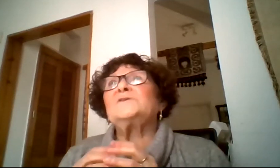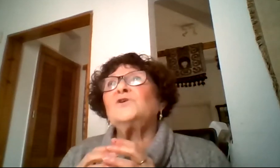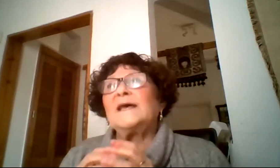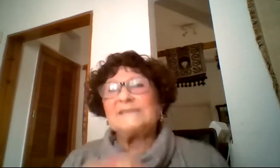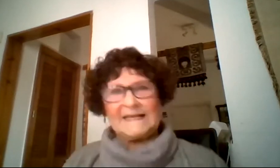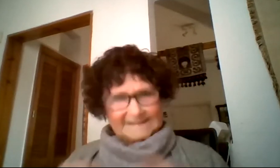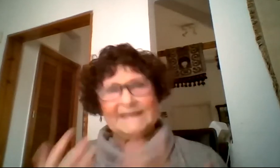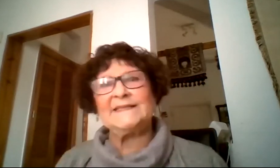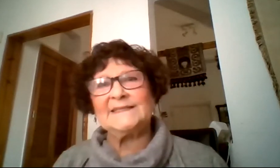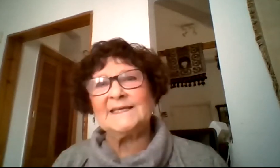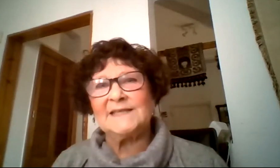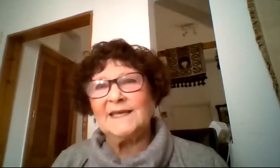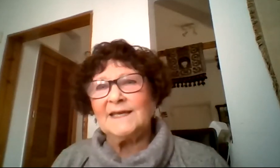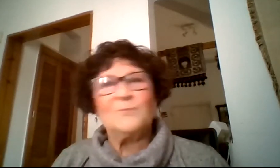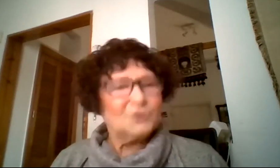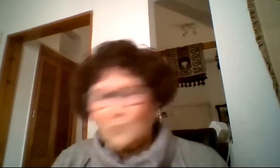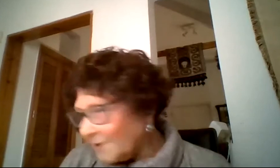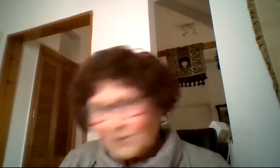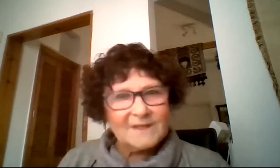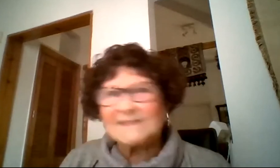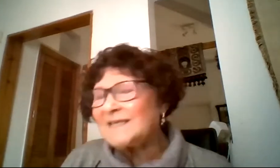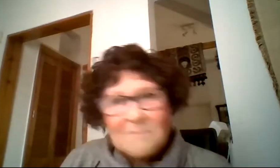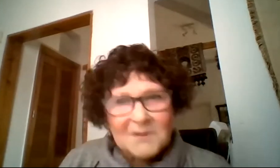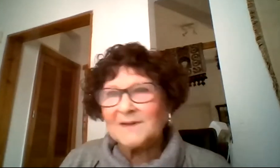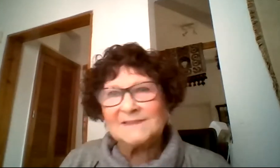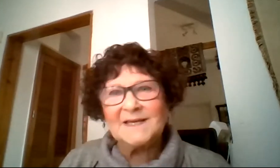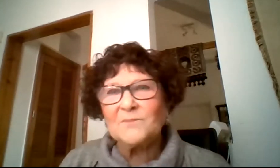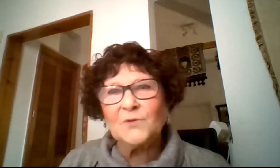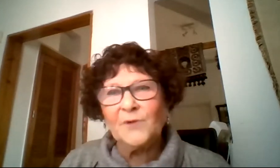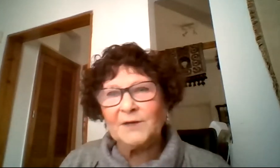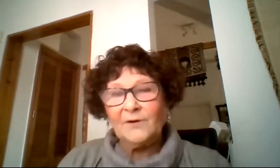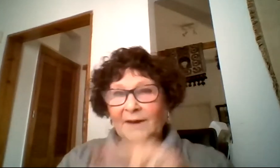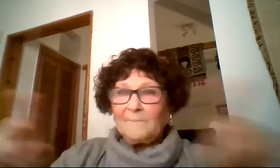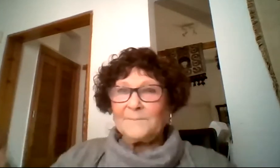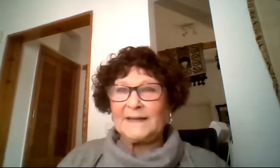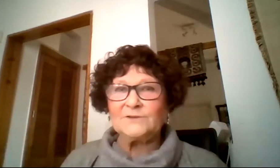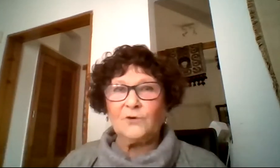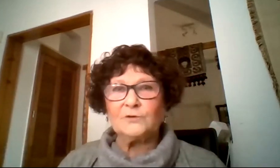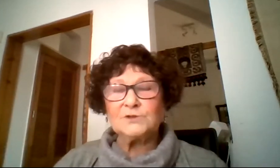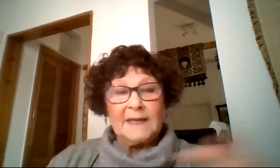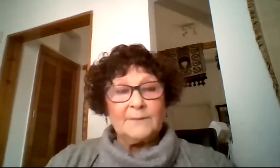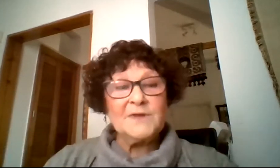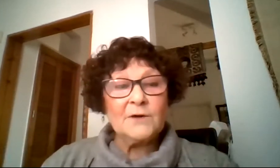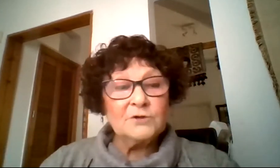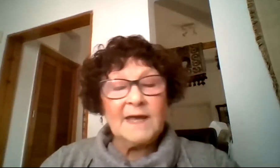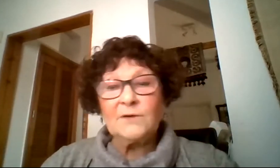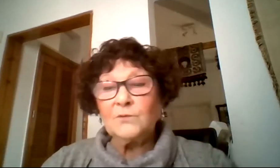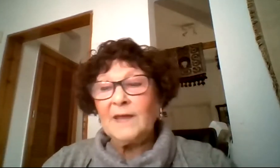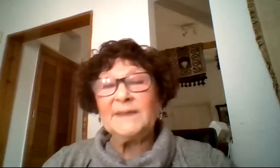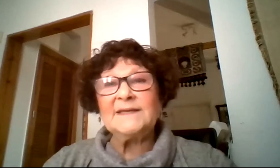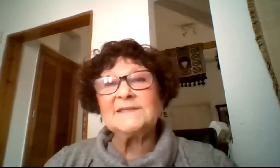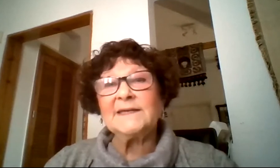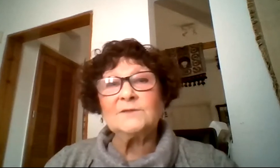para personas exigentes, por supuesto que siempre va a ser muy bueno para todos. Voy a contar